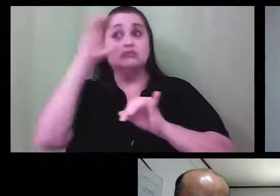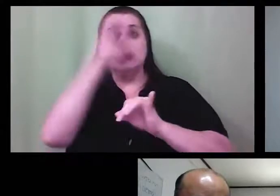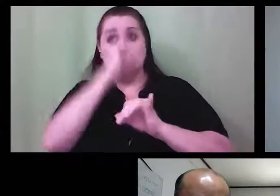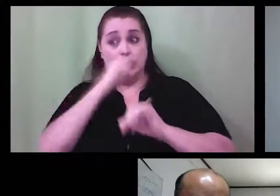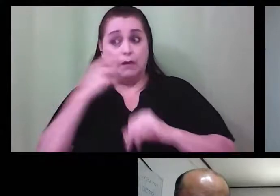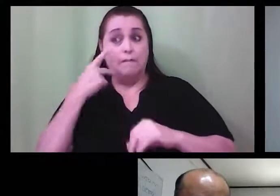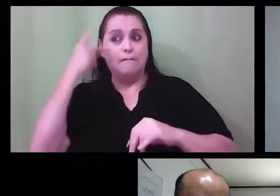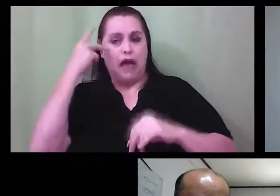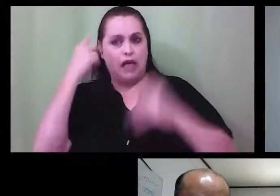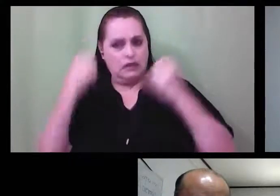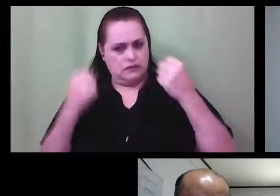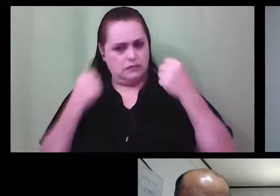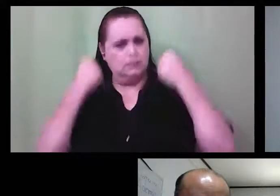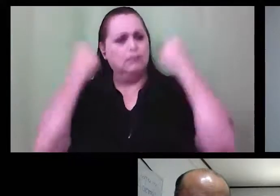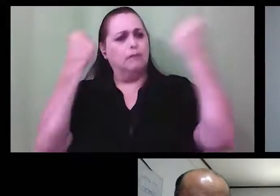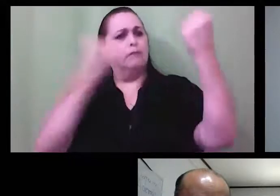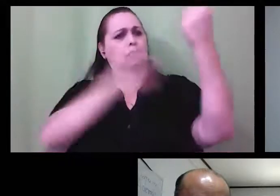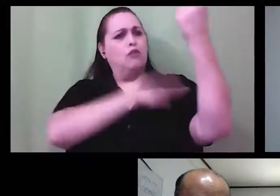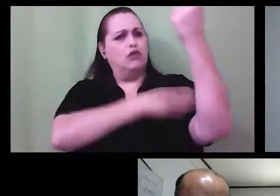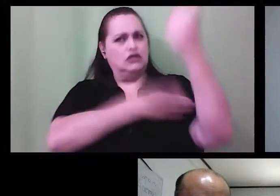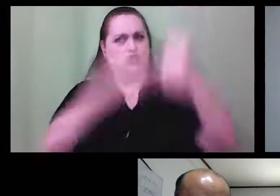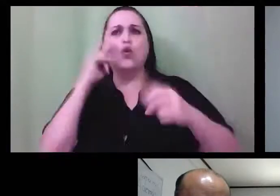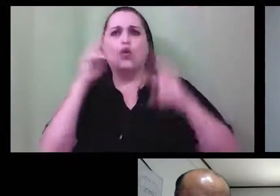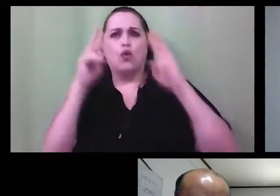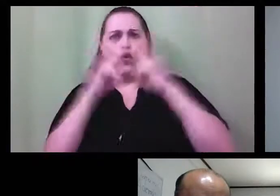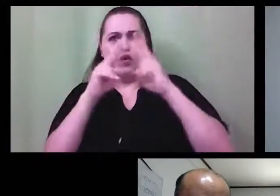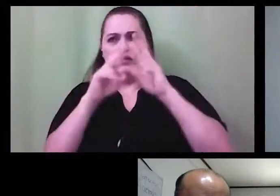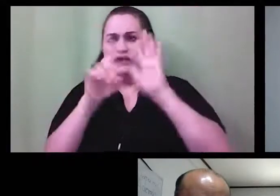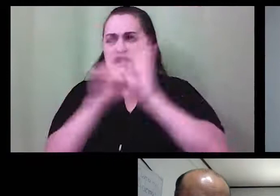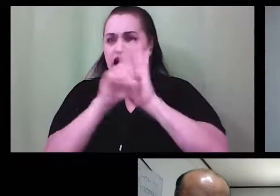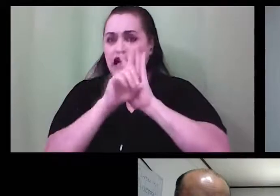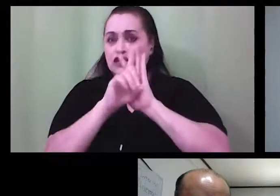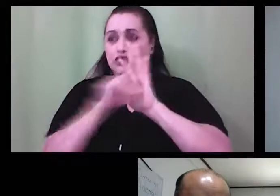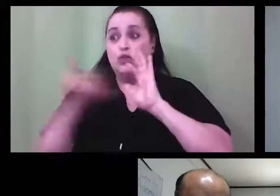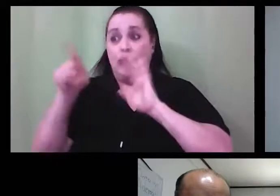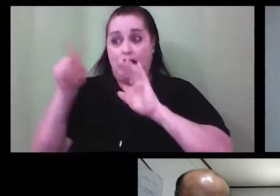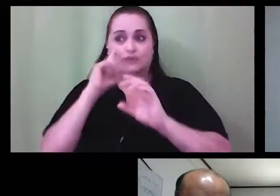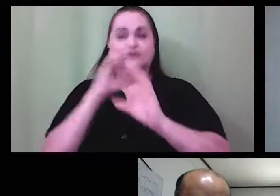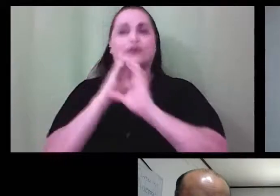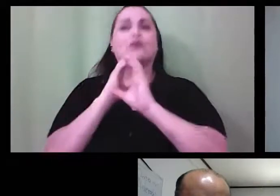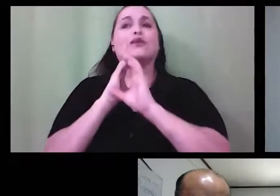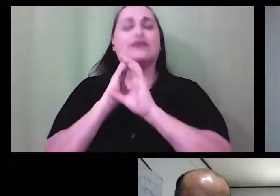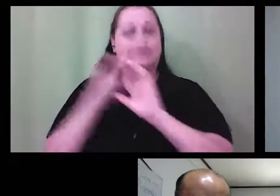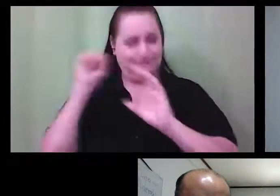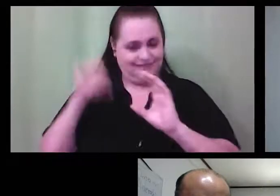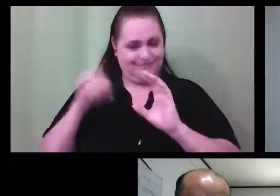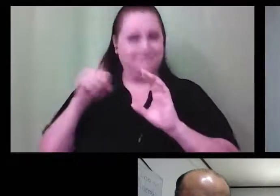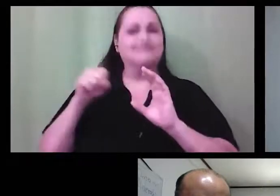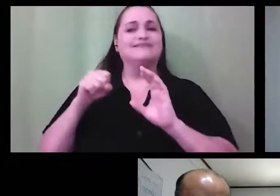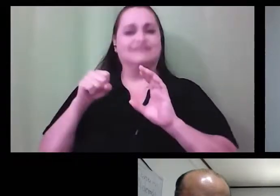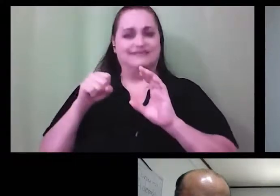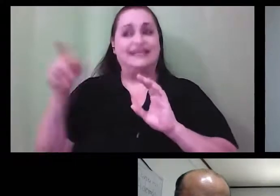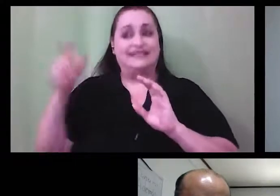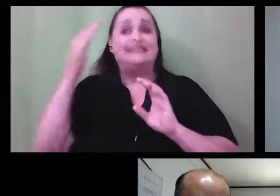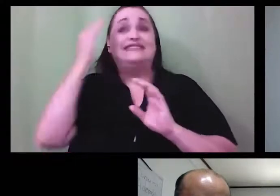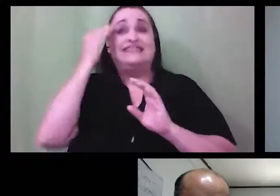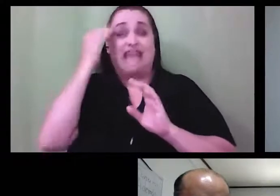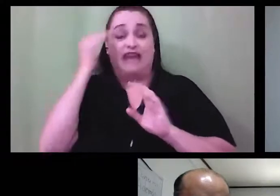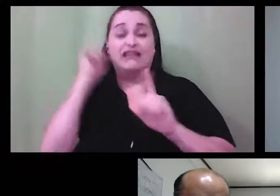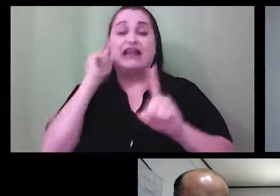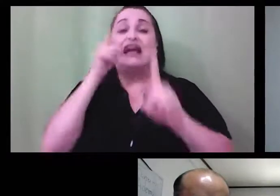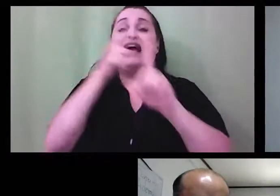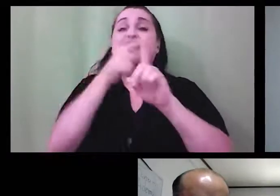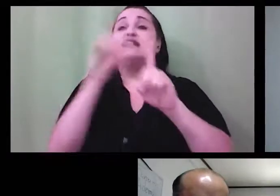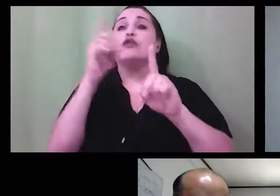padres empoderados que conocen los derechos, se cuidan más porque saben hasta dónde